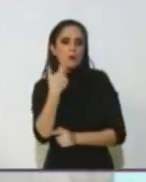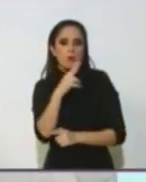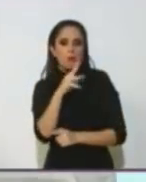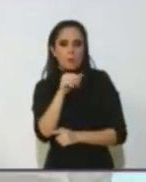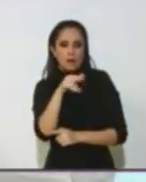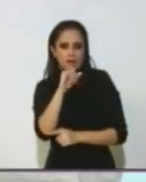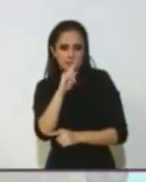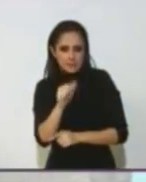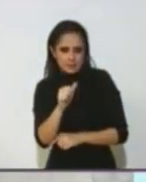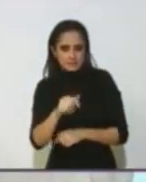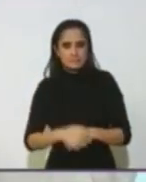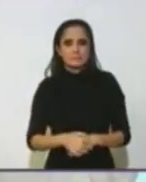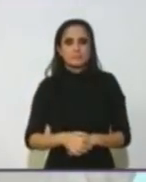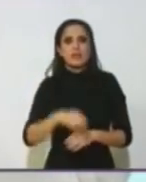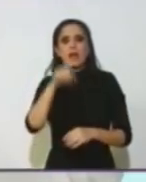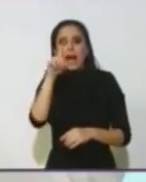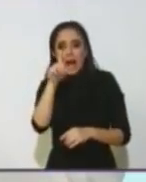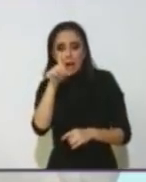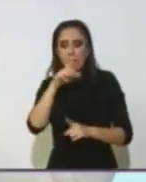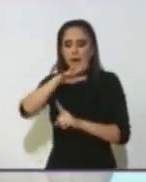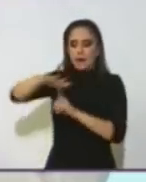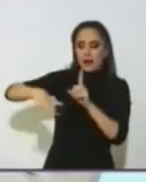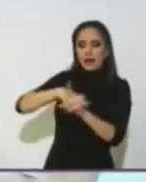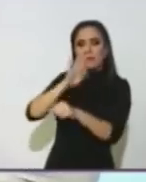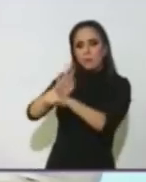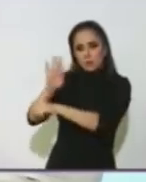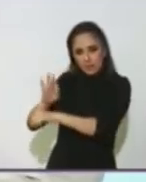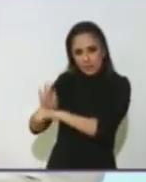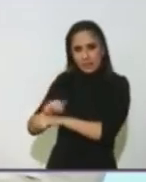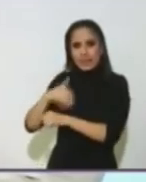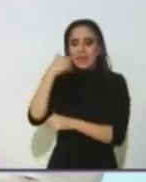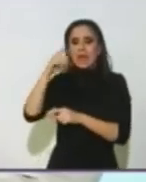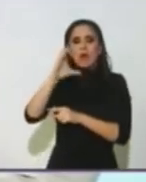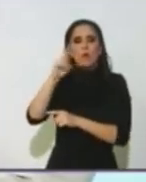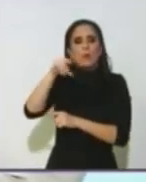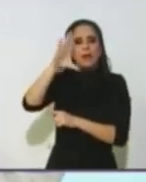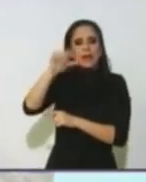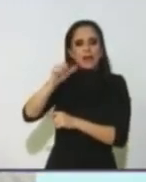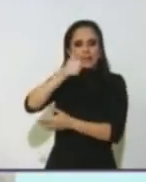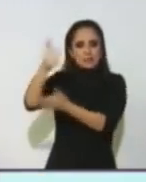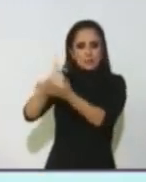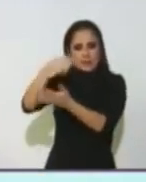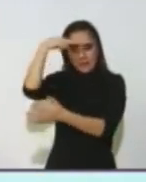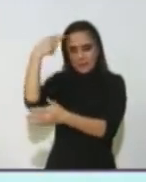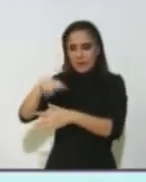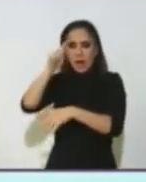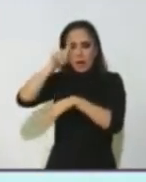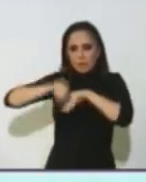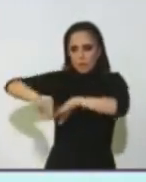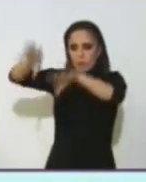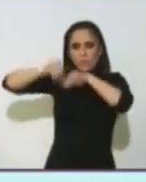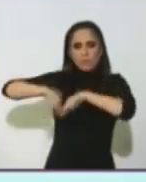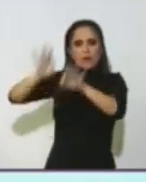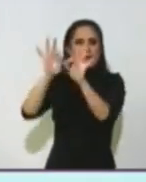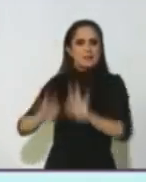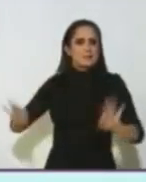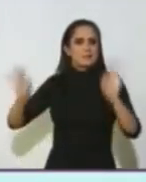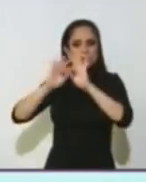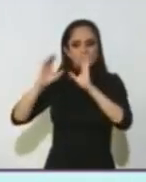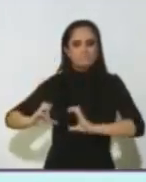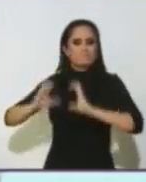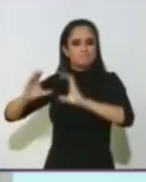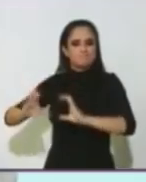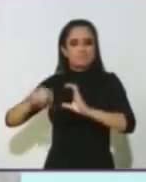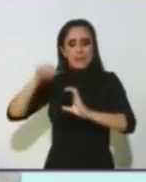para agua y áreas protegidas recuperación de la cuenca del valle de méxico y su riqueza hídrica el